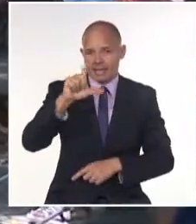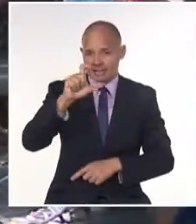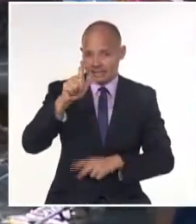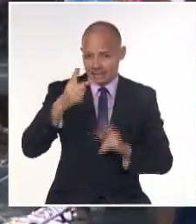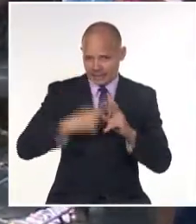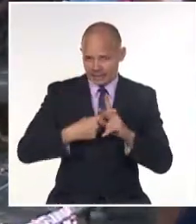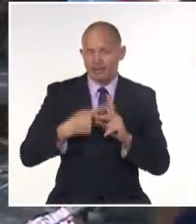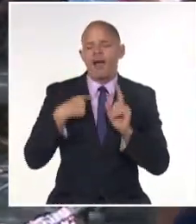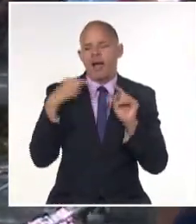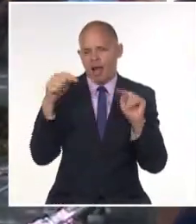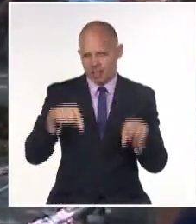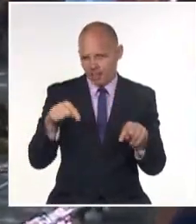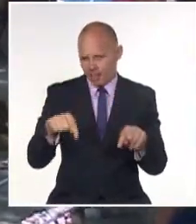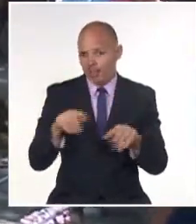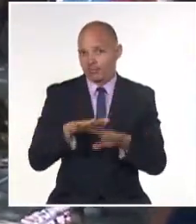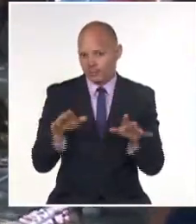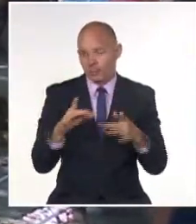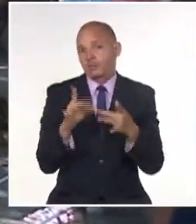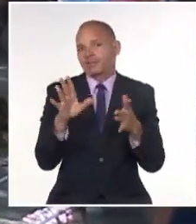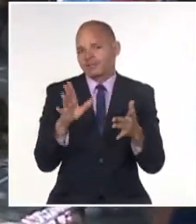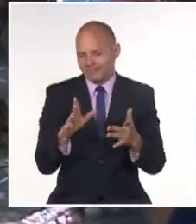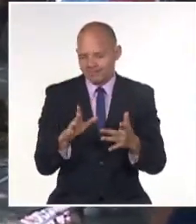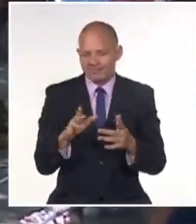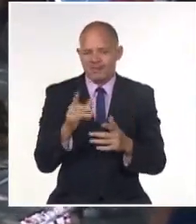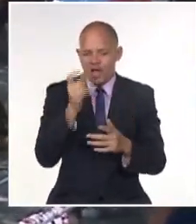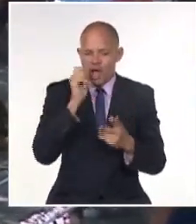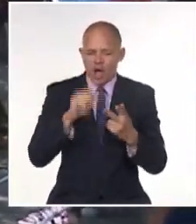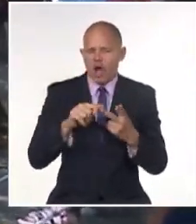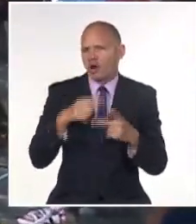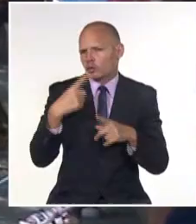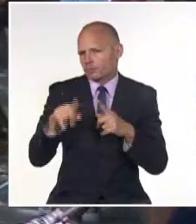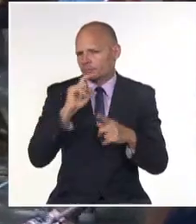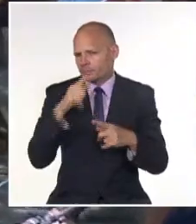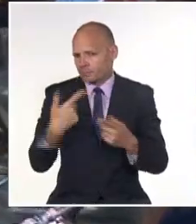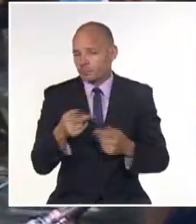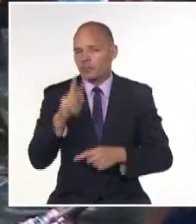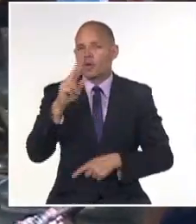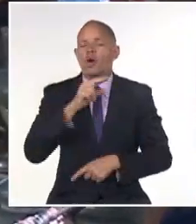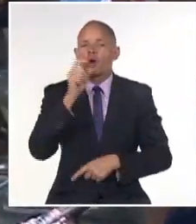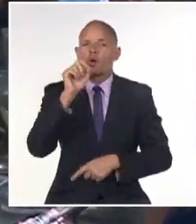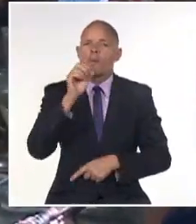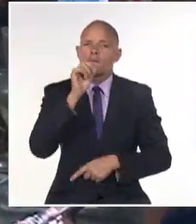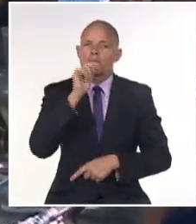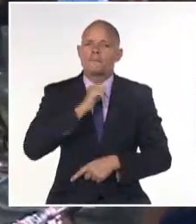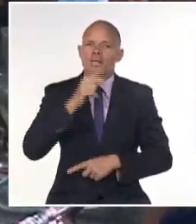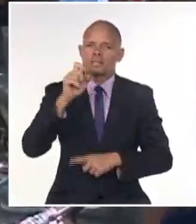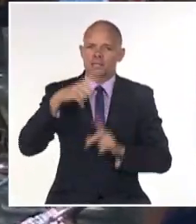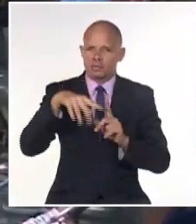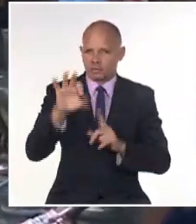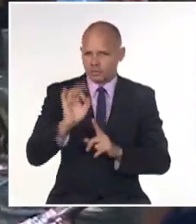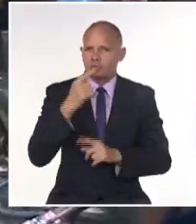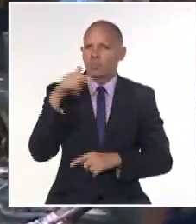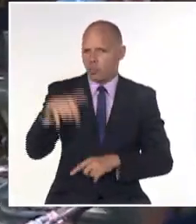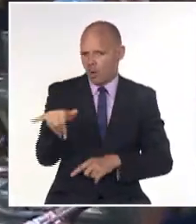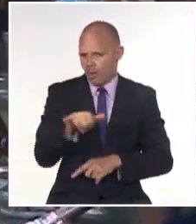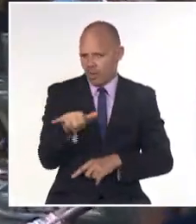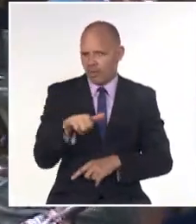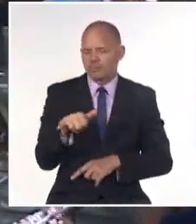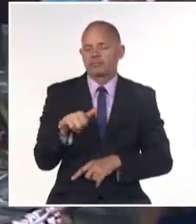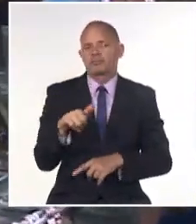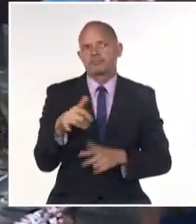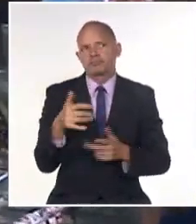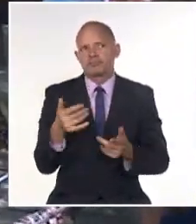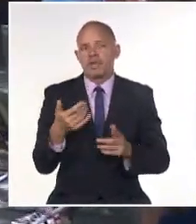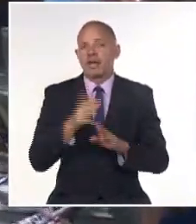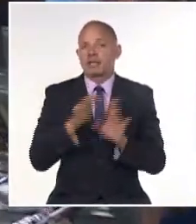festival, o que reconozcamos a Roberto Méndez como autor del año, que despidamos esa categoría de autor del año con Waldo Leiva, que tengamos la posibilidad de haber premiado